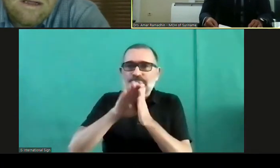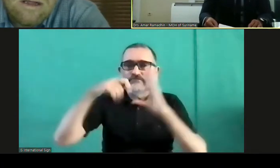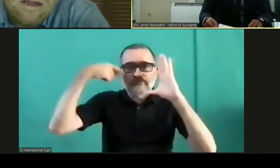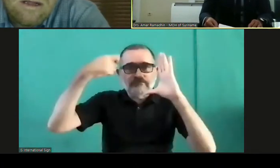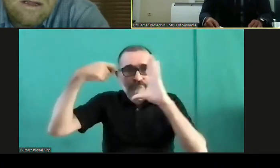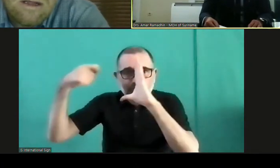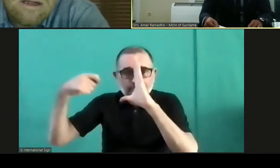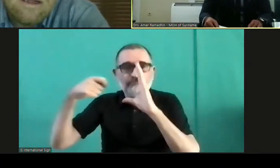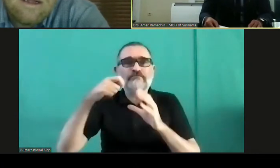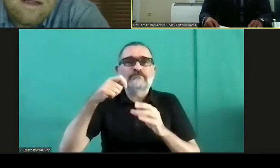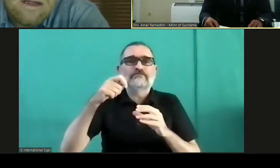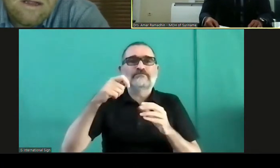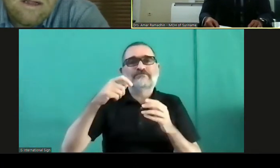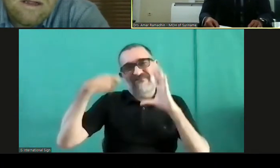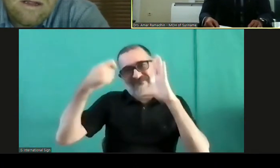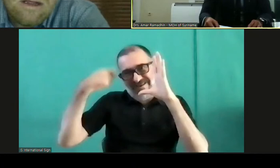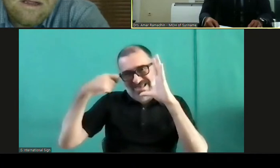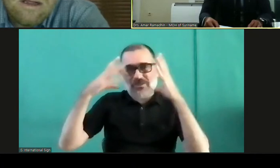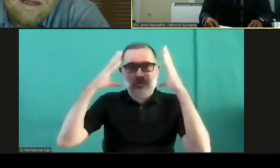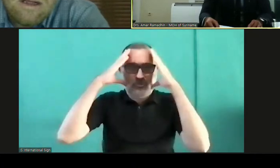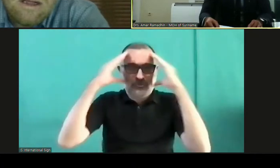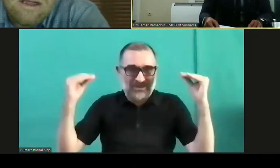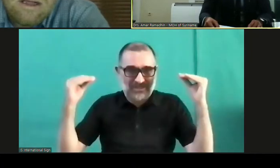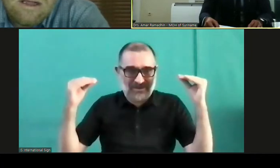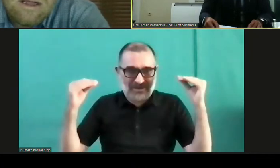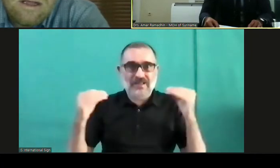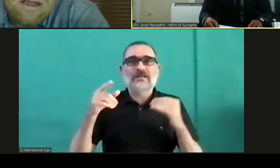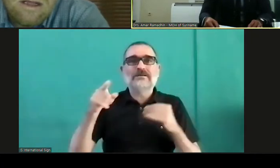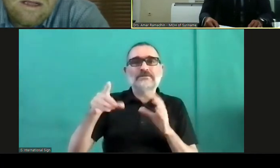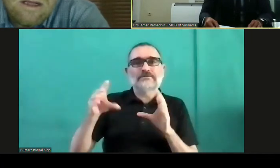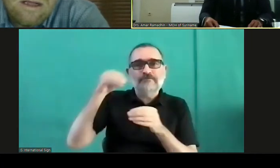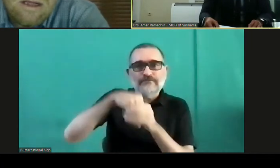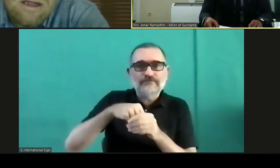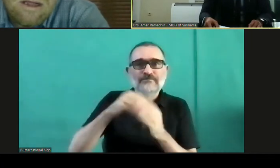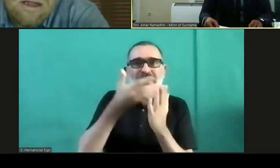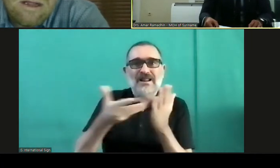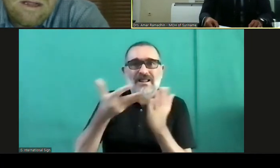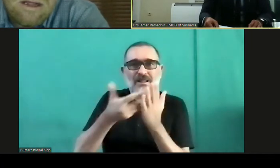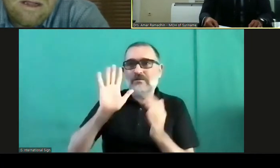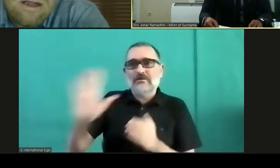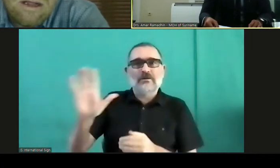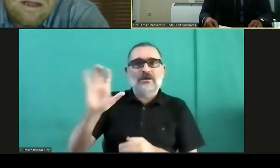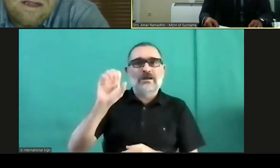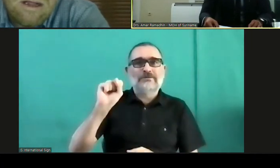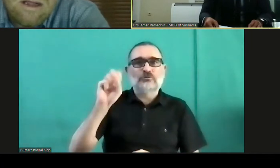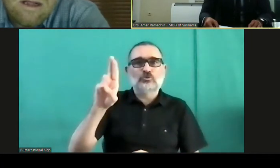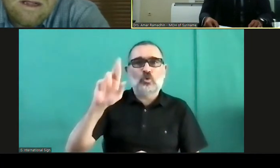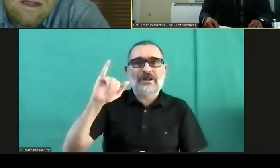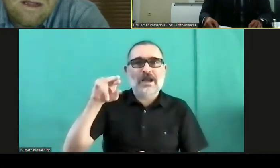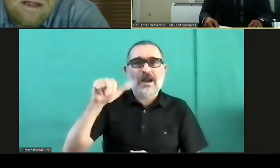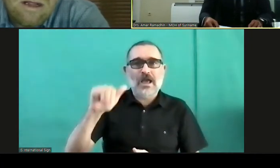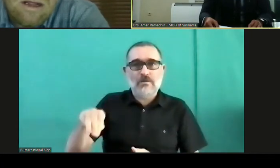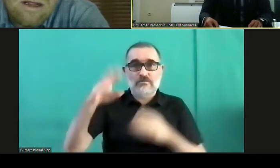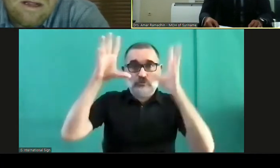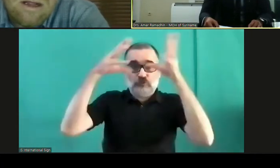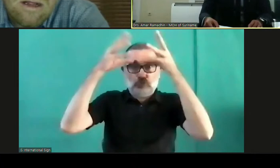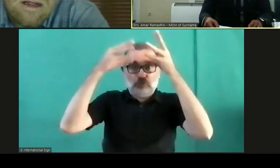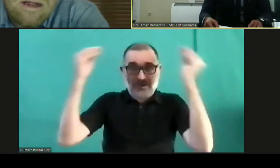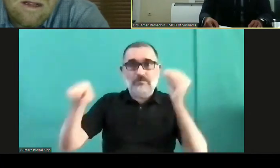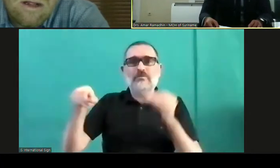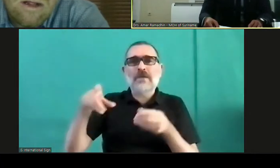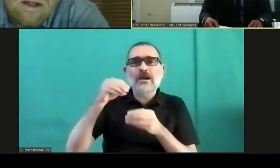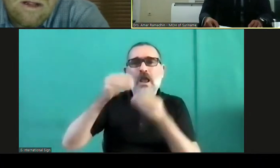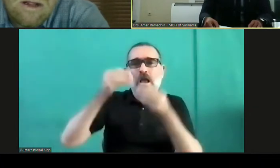ejercicio especialmente durante las cuarentenas hay que mantenerse